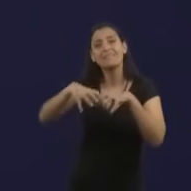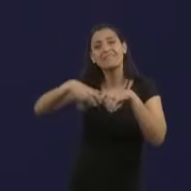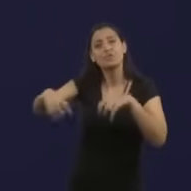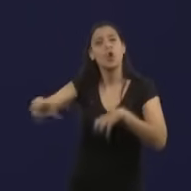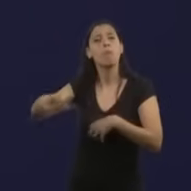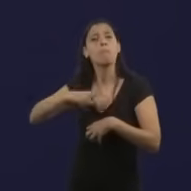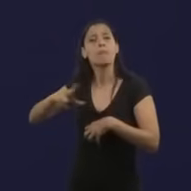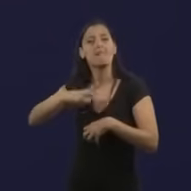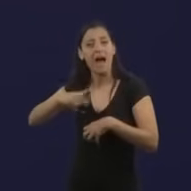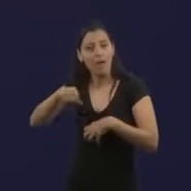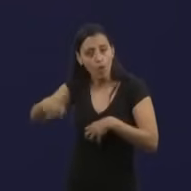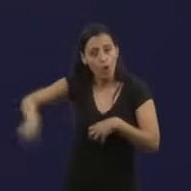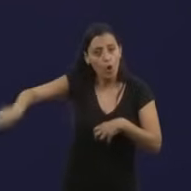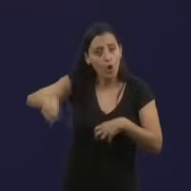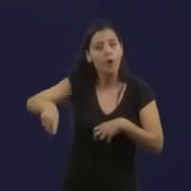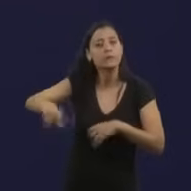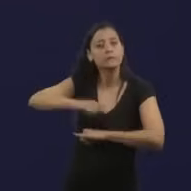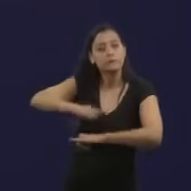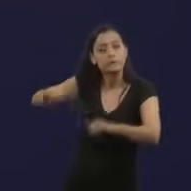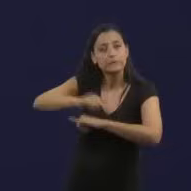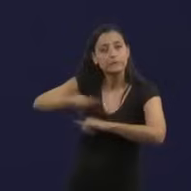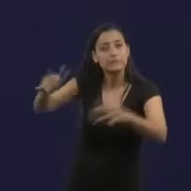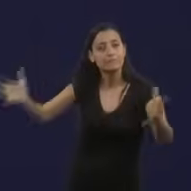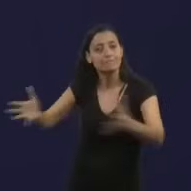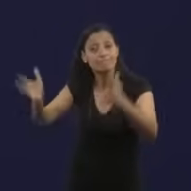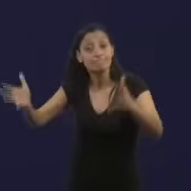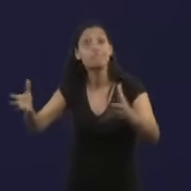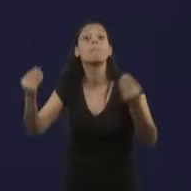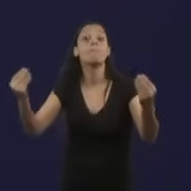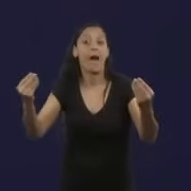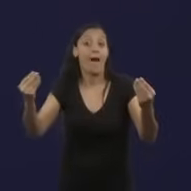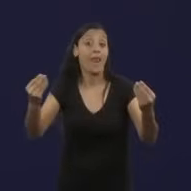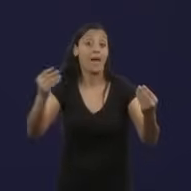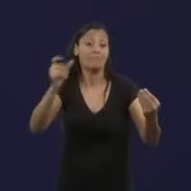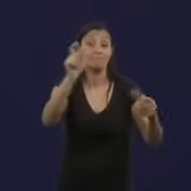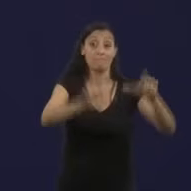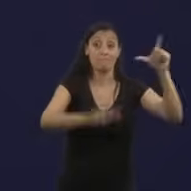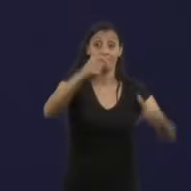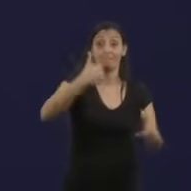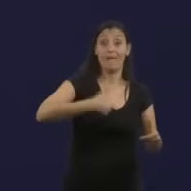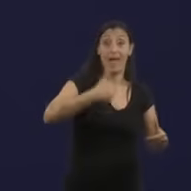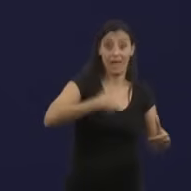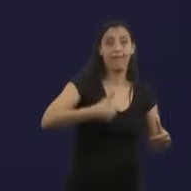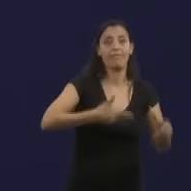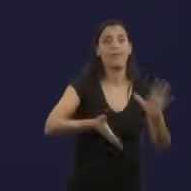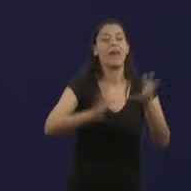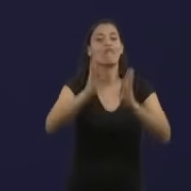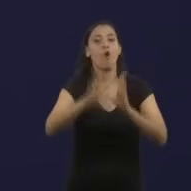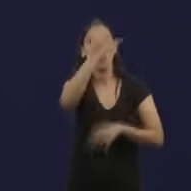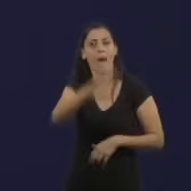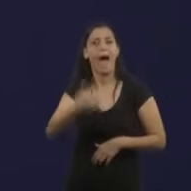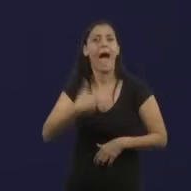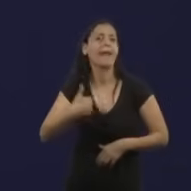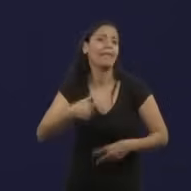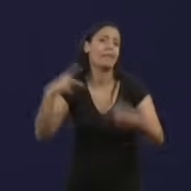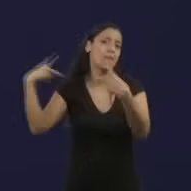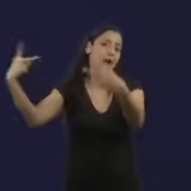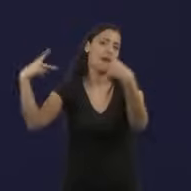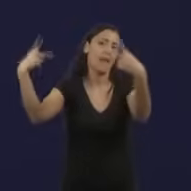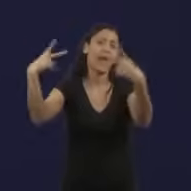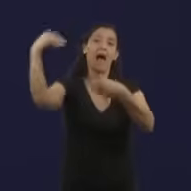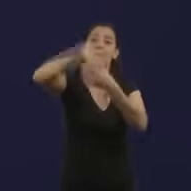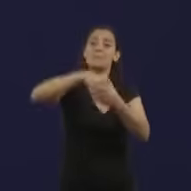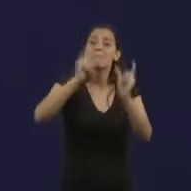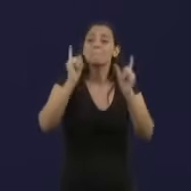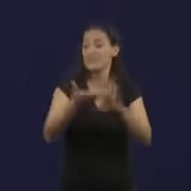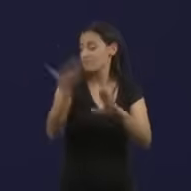eh digamos promocional a que efectivamente los argentinos visitemos la Argentina no recorramos la Argentina como se ha hecho incluso para